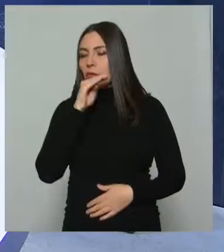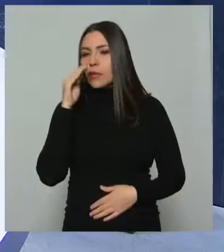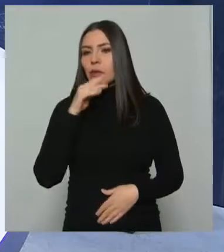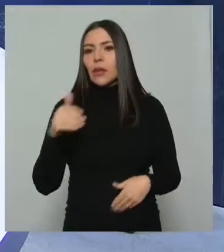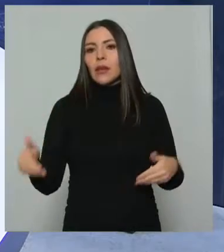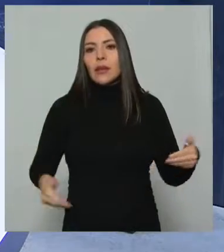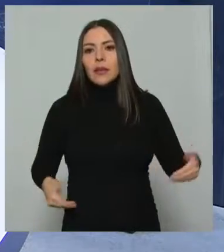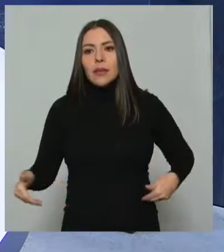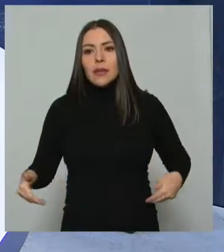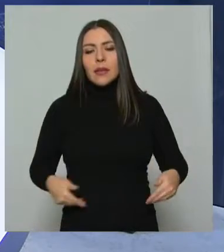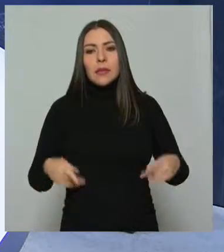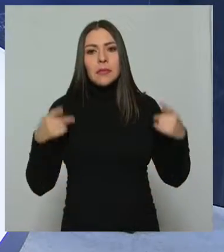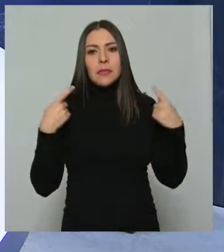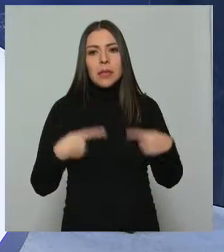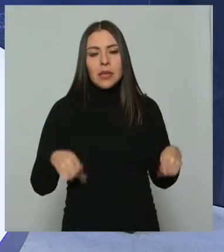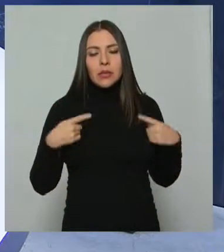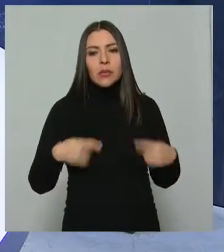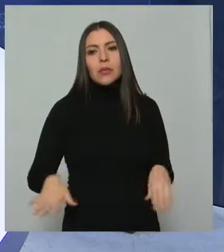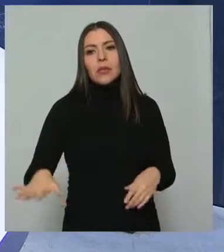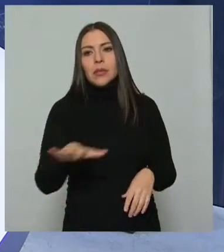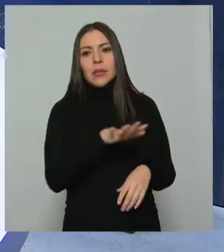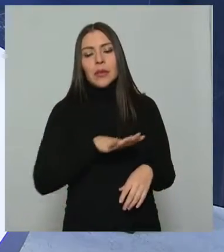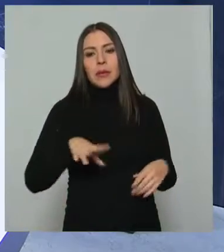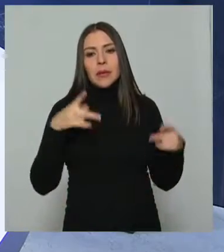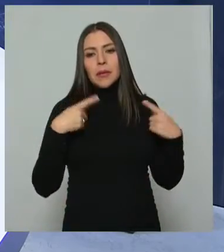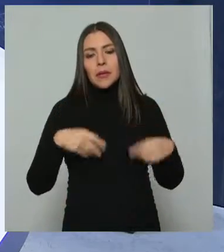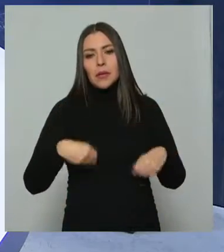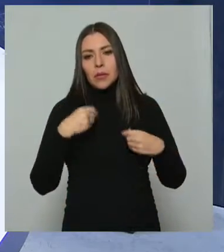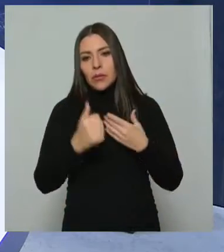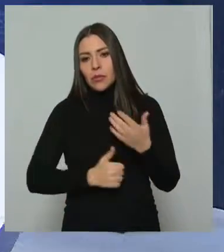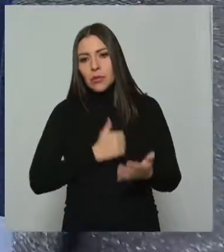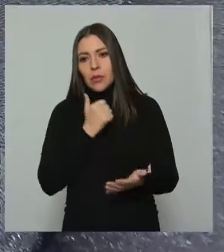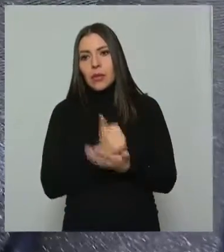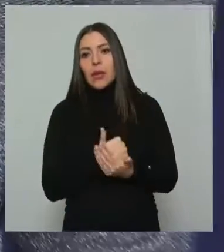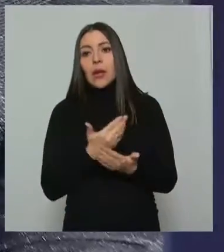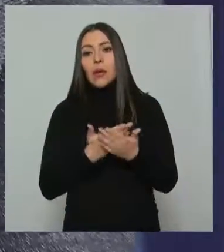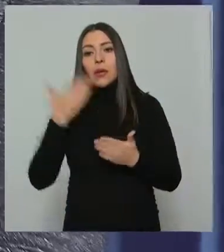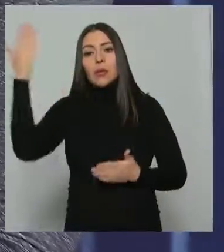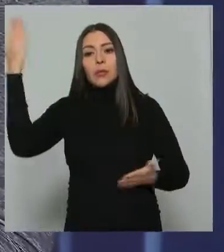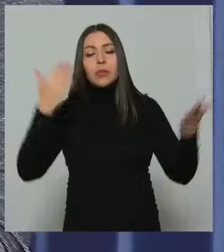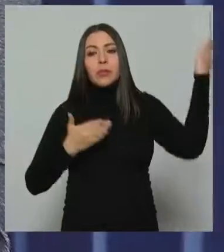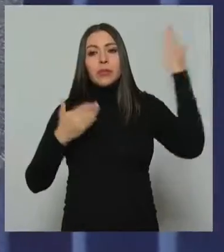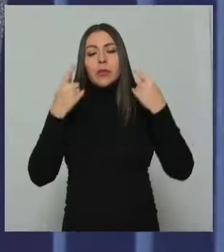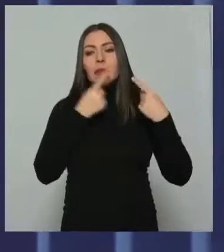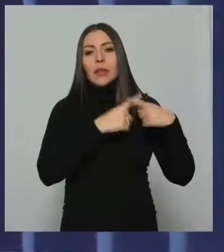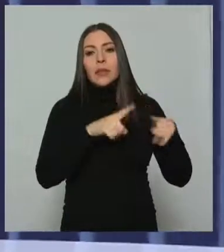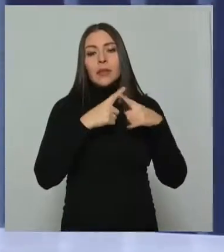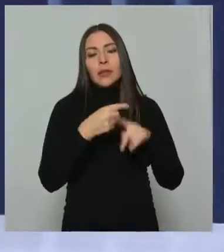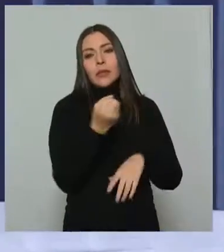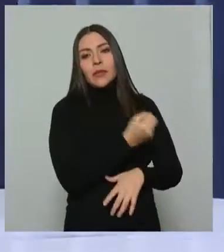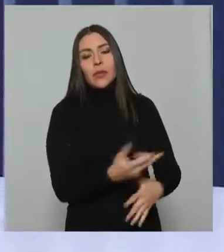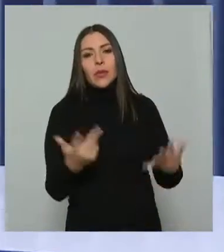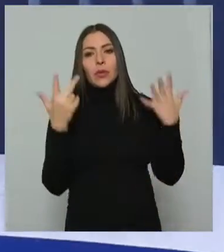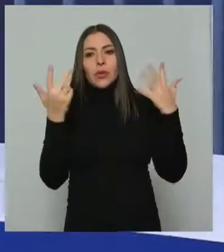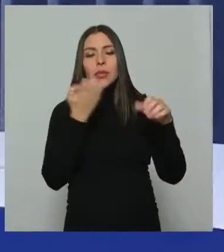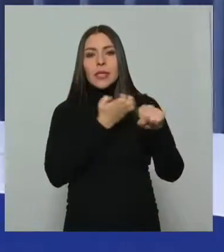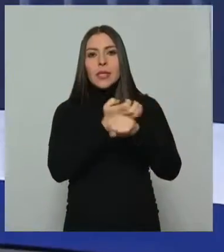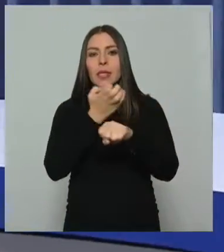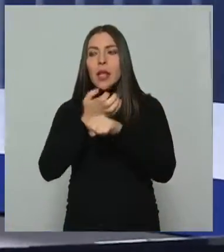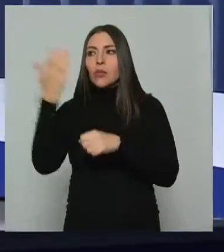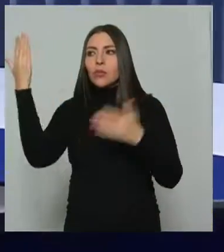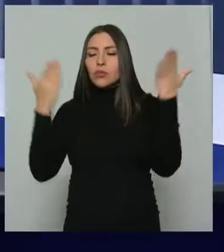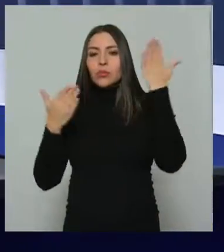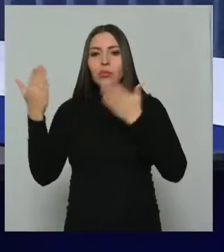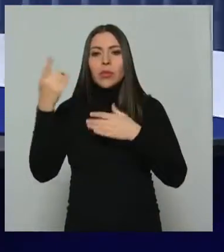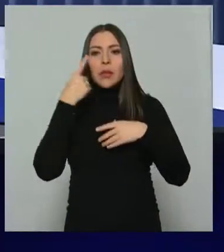a la población, a la ciudadanía, a los capitalinos. Y qué mejor si vienen exponentes de 8 estados de la República en esta edición número